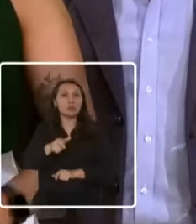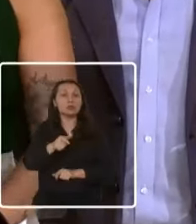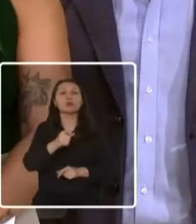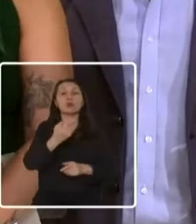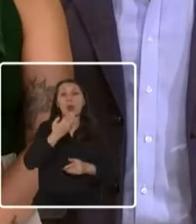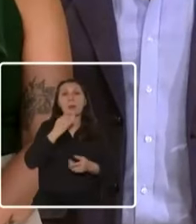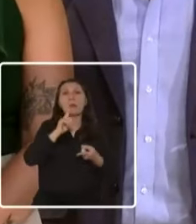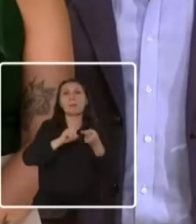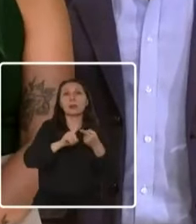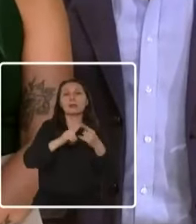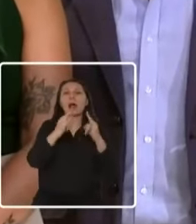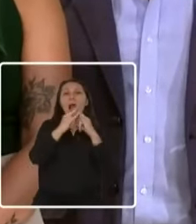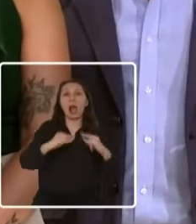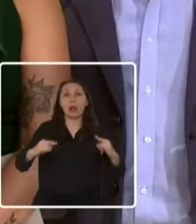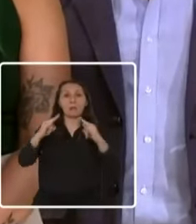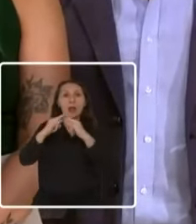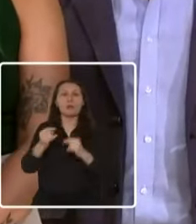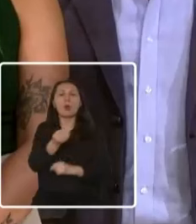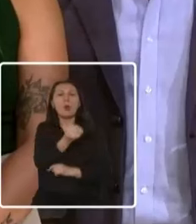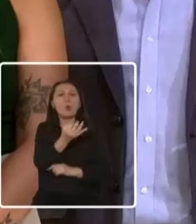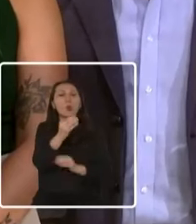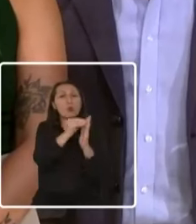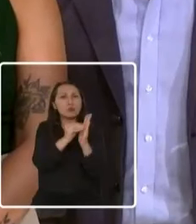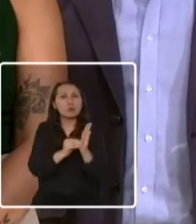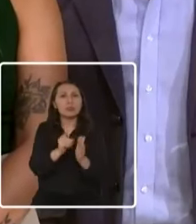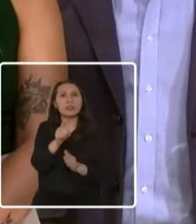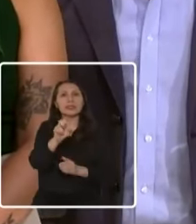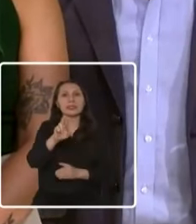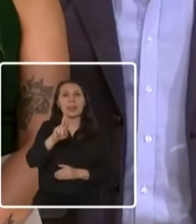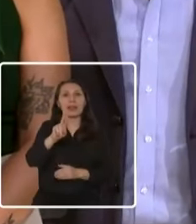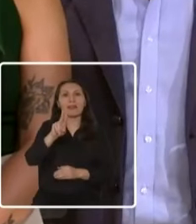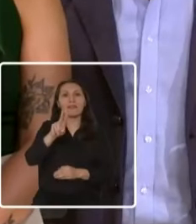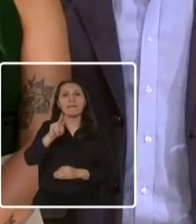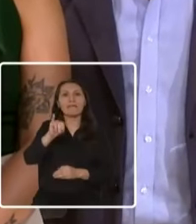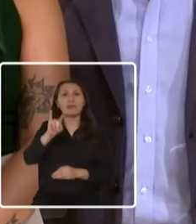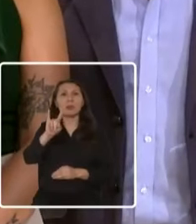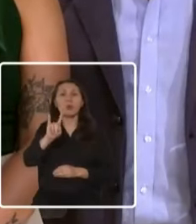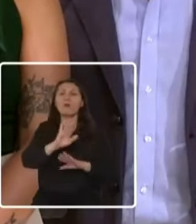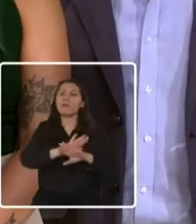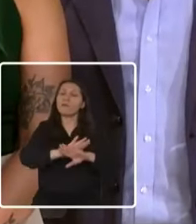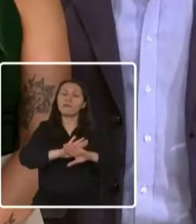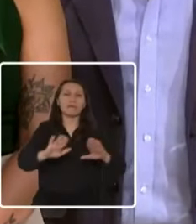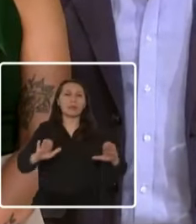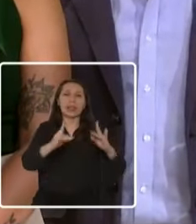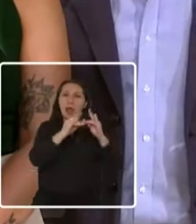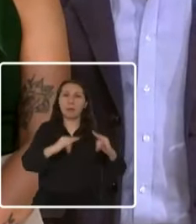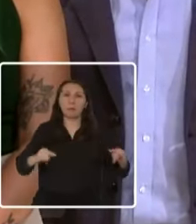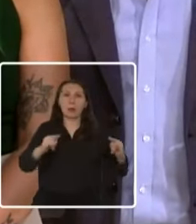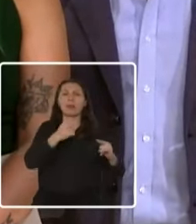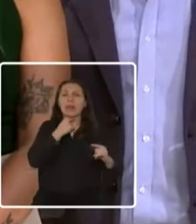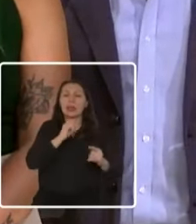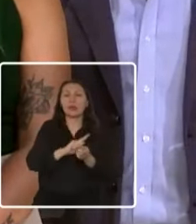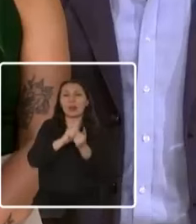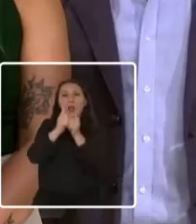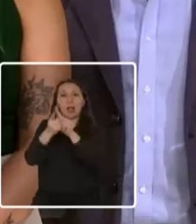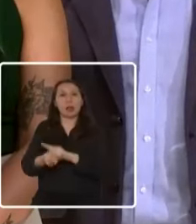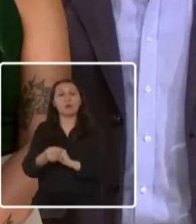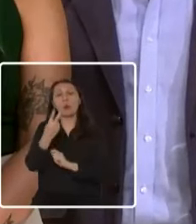son parte de campamentos catastrados por el Servio con el fin de radicarlos. Quiero ser muy claro en esto, esos son los dos